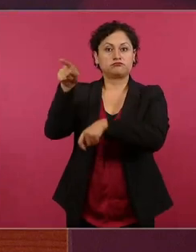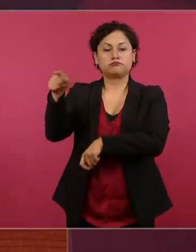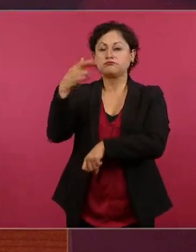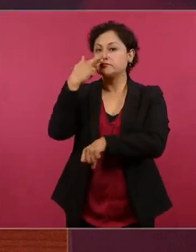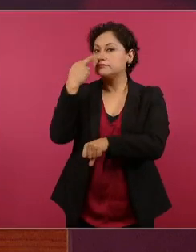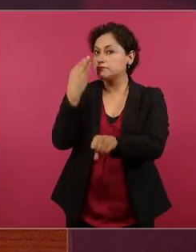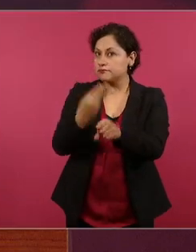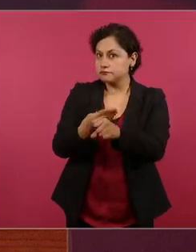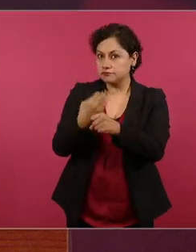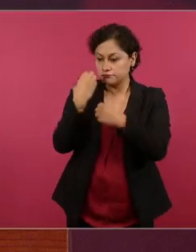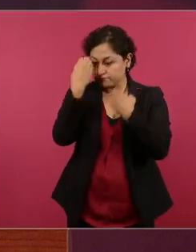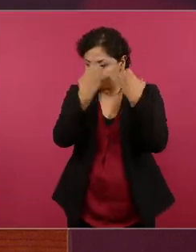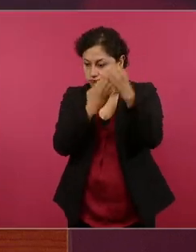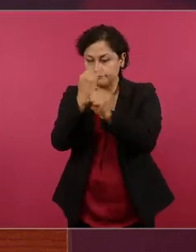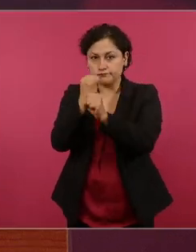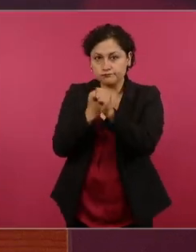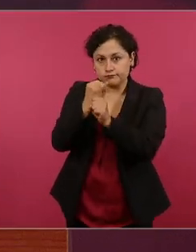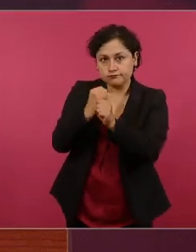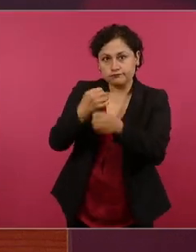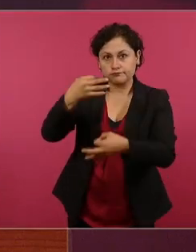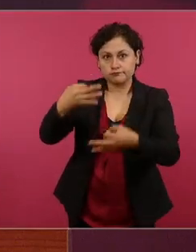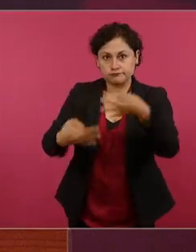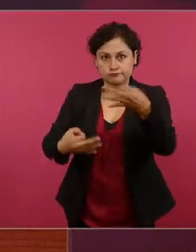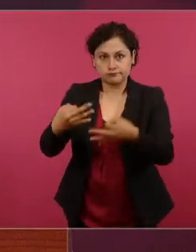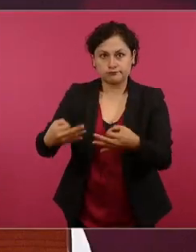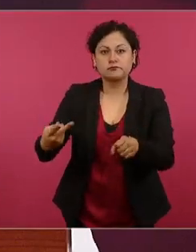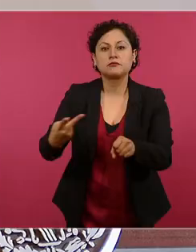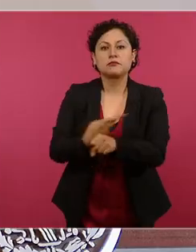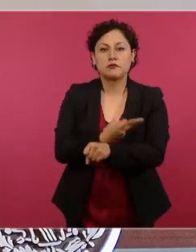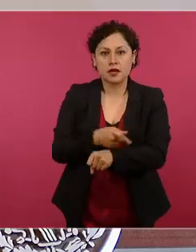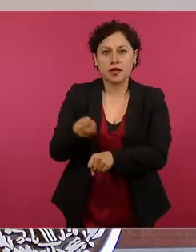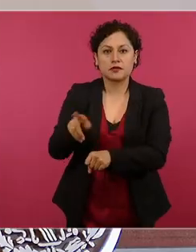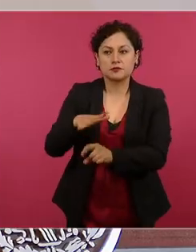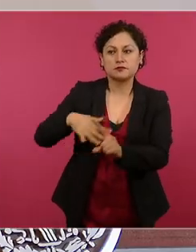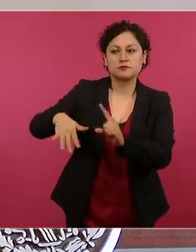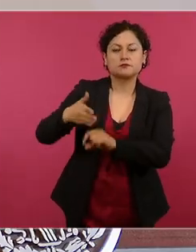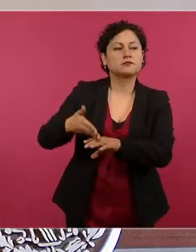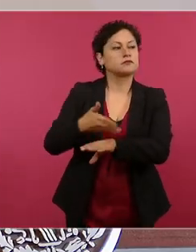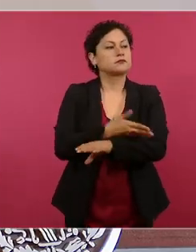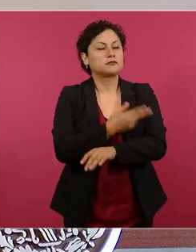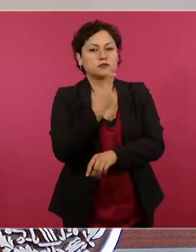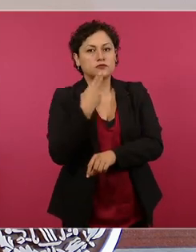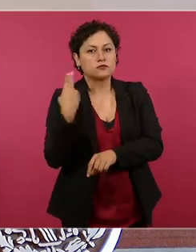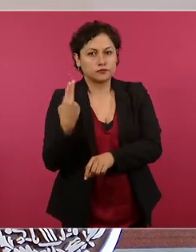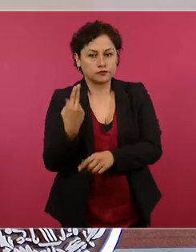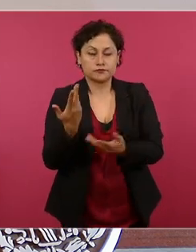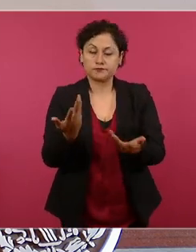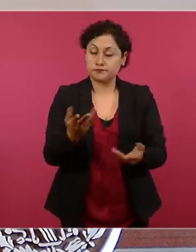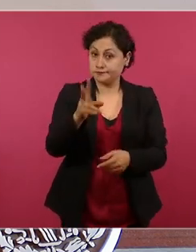la investigación de los suicidios, que hay que decirlo, en